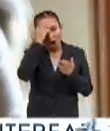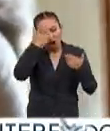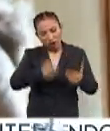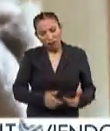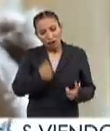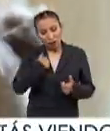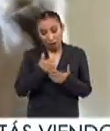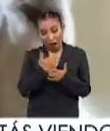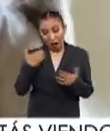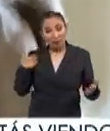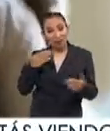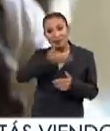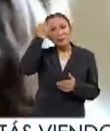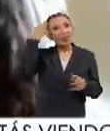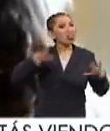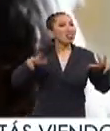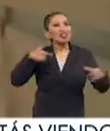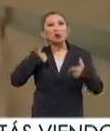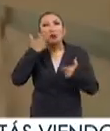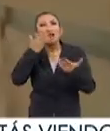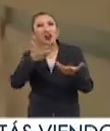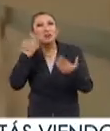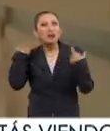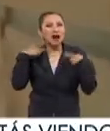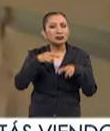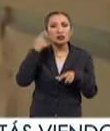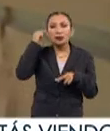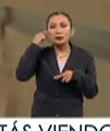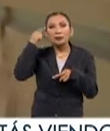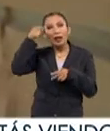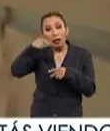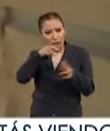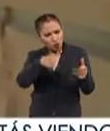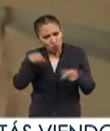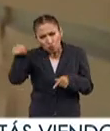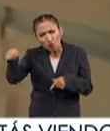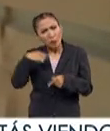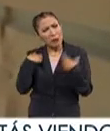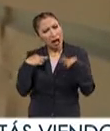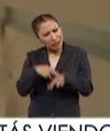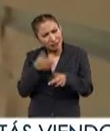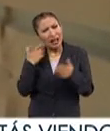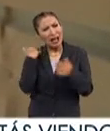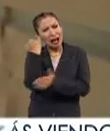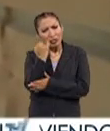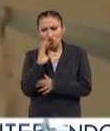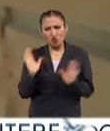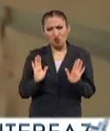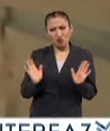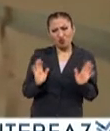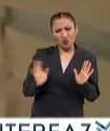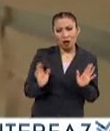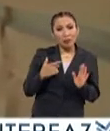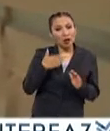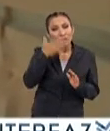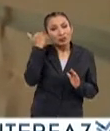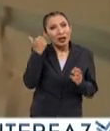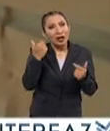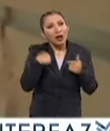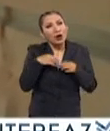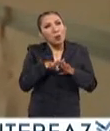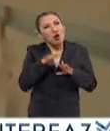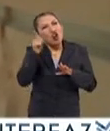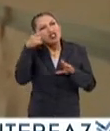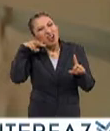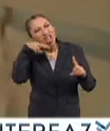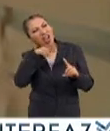que yo, porque antes yo no sabía que quería ser maestra y ella toda la vida me acuerdo que me decía, América, tú deberías ser maestra de kinder, y yo, ay no, pero no sé, yo como que